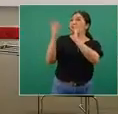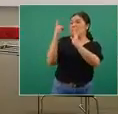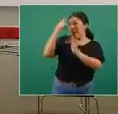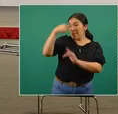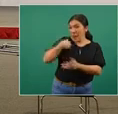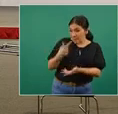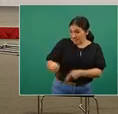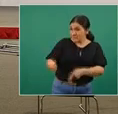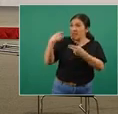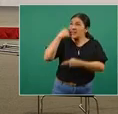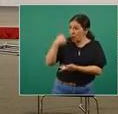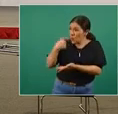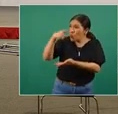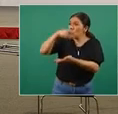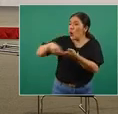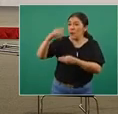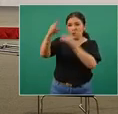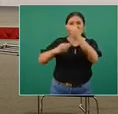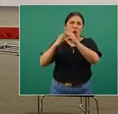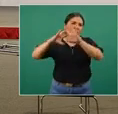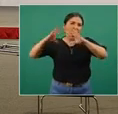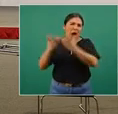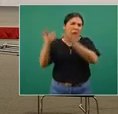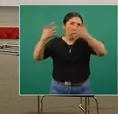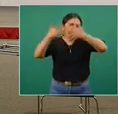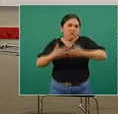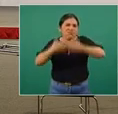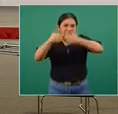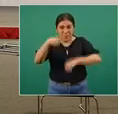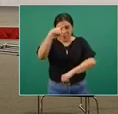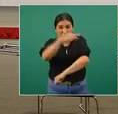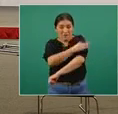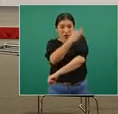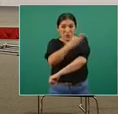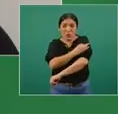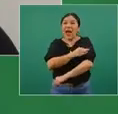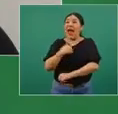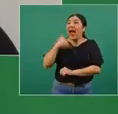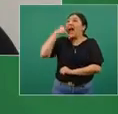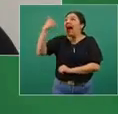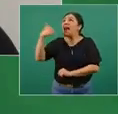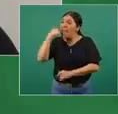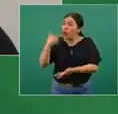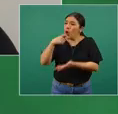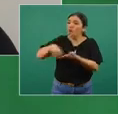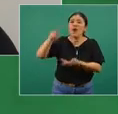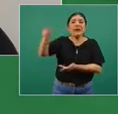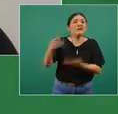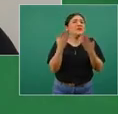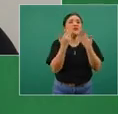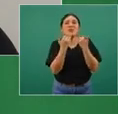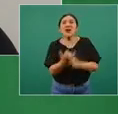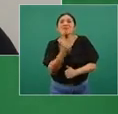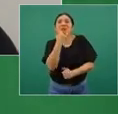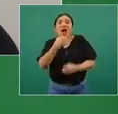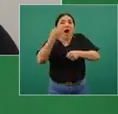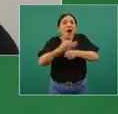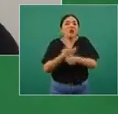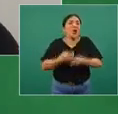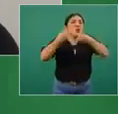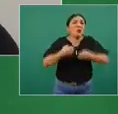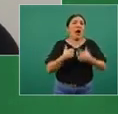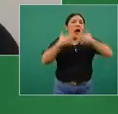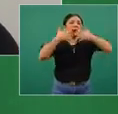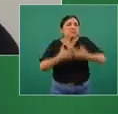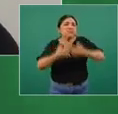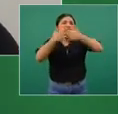principales farmacéuticas que a nivel mundial producen y venden vacuna, pues estas no tenían disponibilidad en estos momentos. Eso no